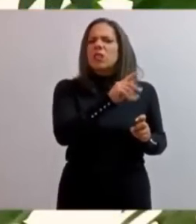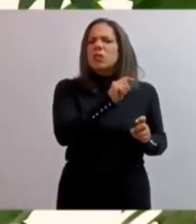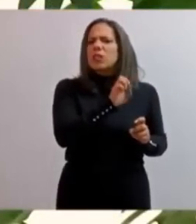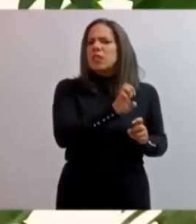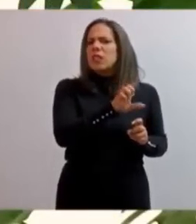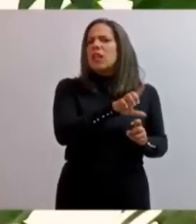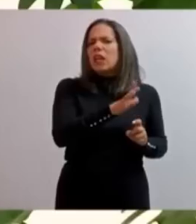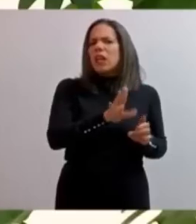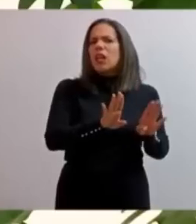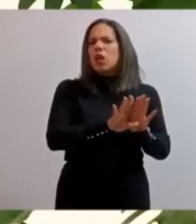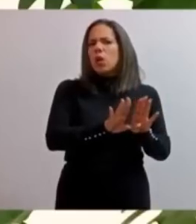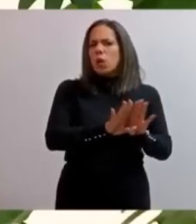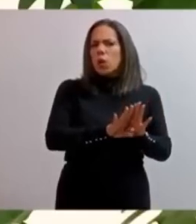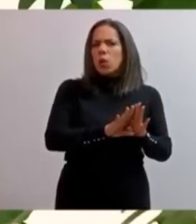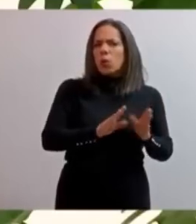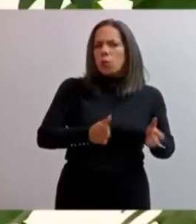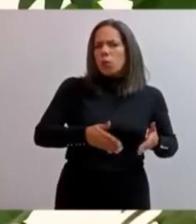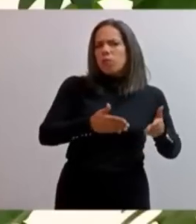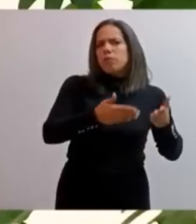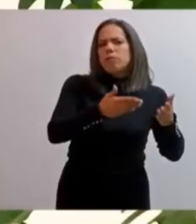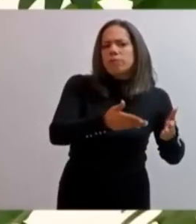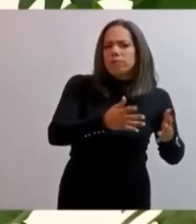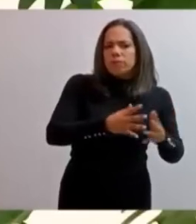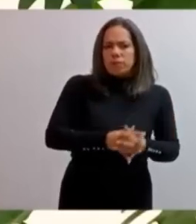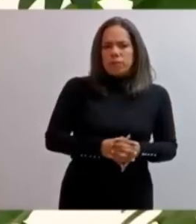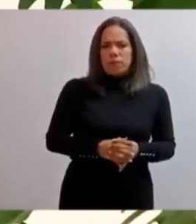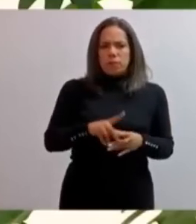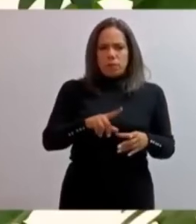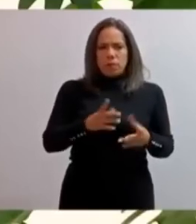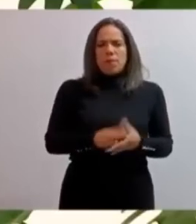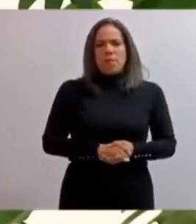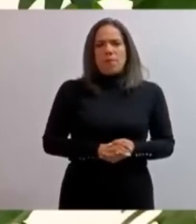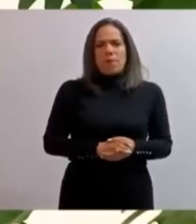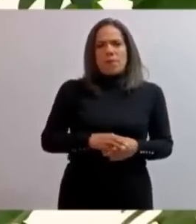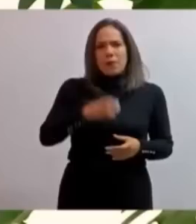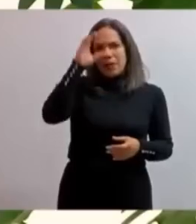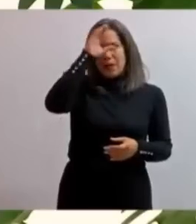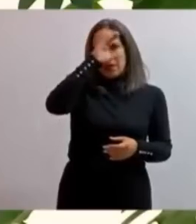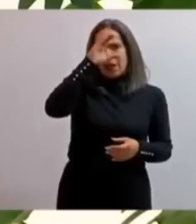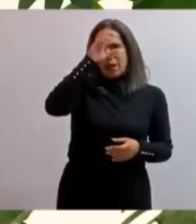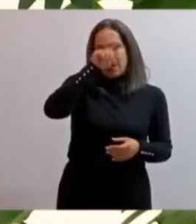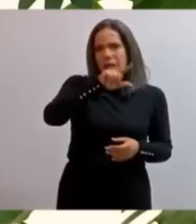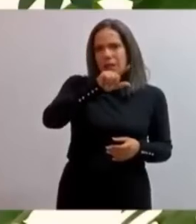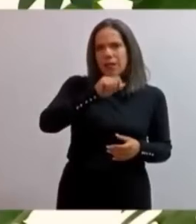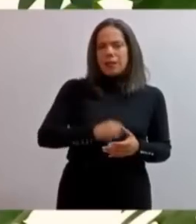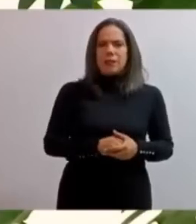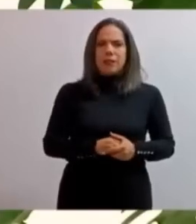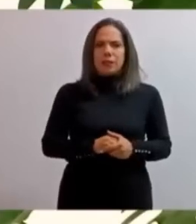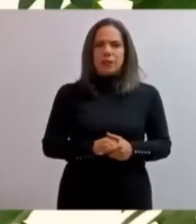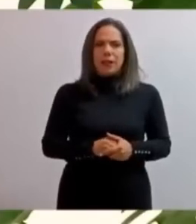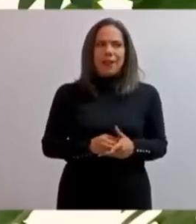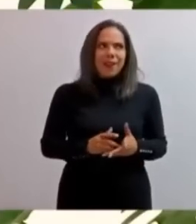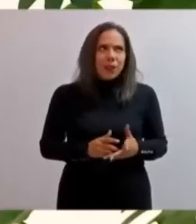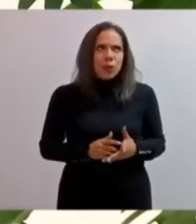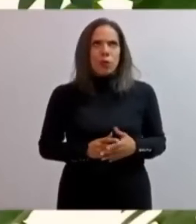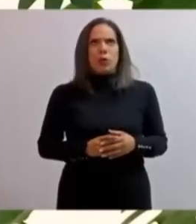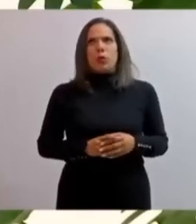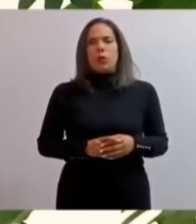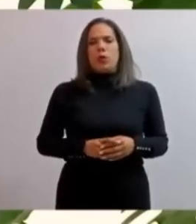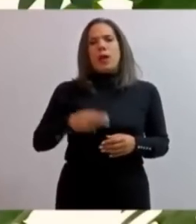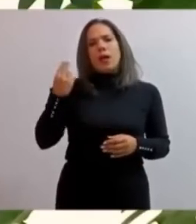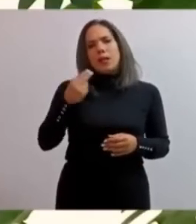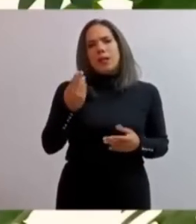Técnico? Yo pienso que el Consejo Técnico, y aquí nos corresponde a todos colaborar, no pienso que